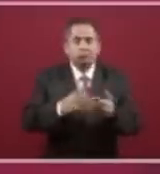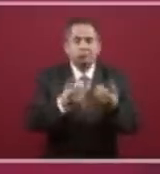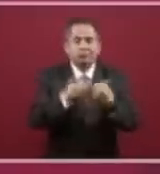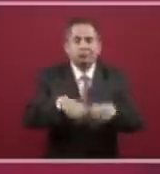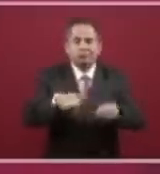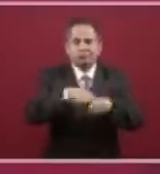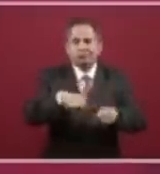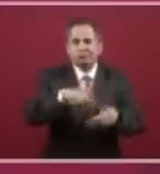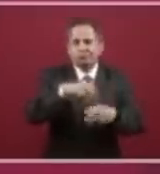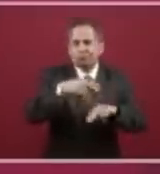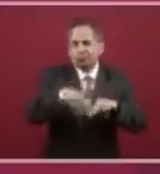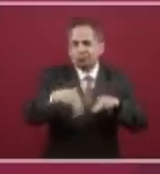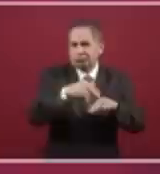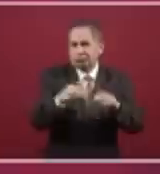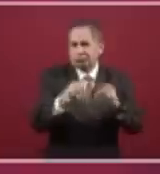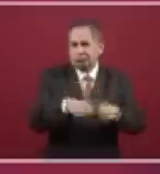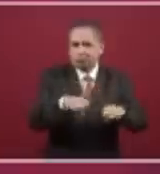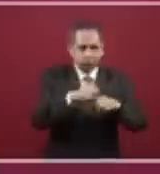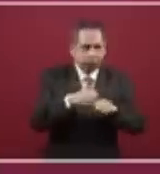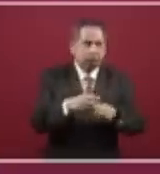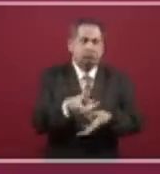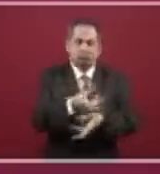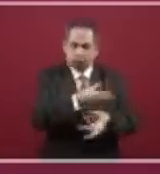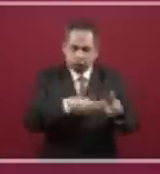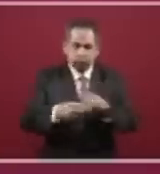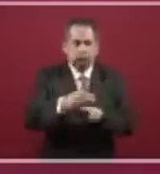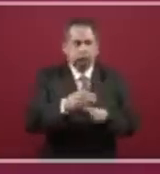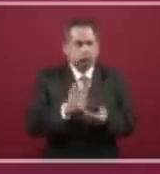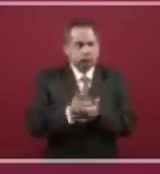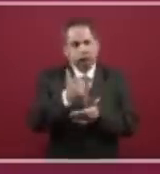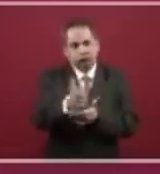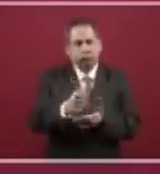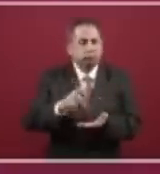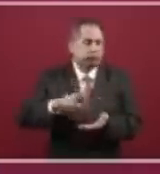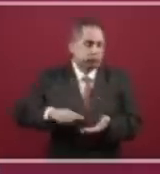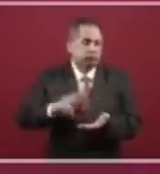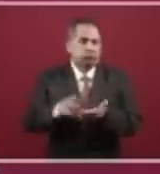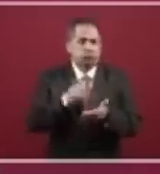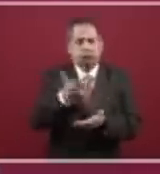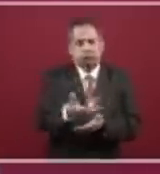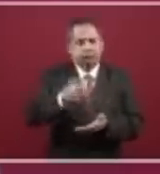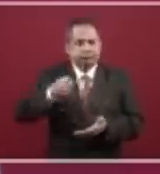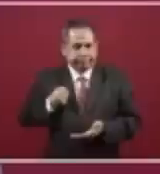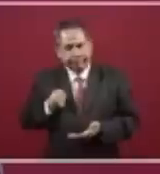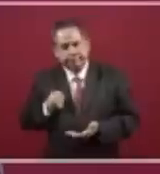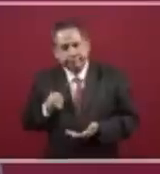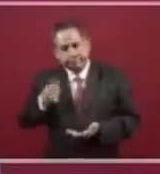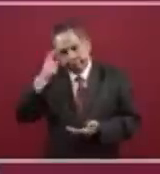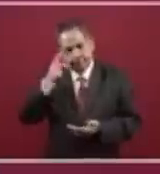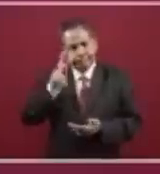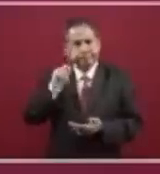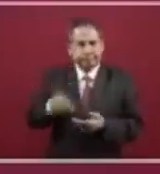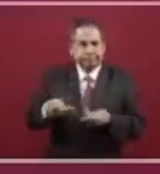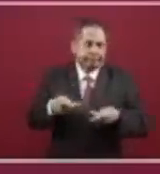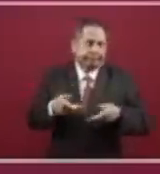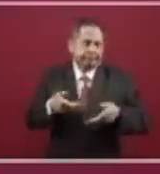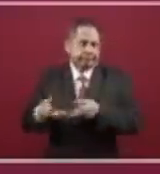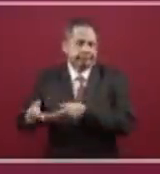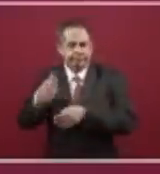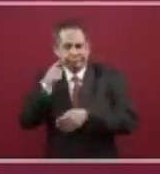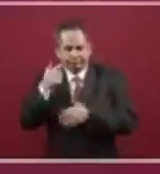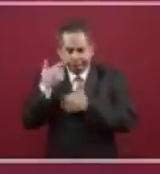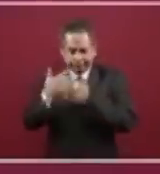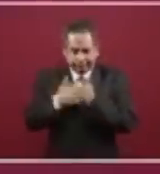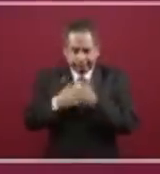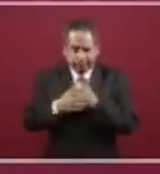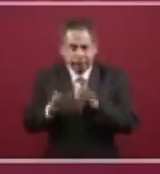1.800 millones de dólares de los bonos de los seis mil dólares de los bonos y para que revisar el plan estratégico institucional para evaluar el estado